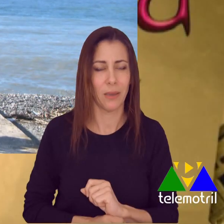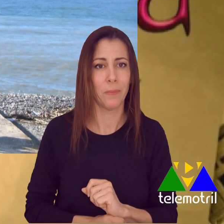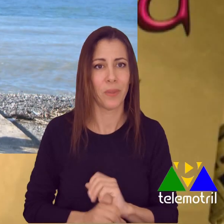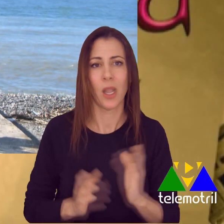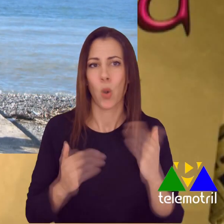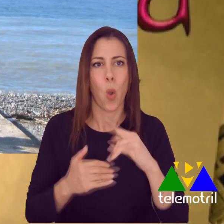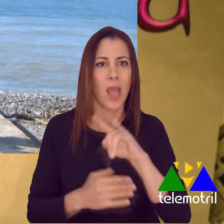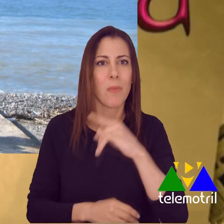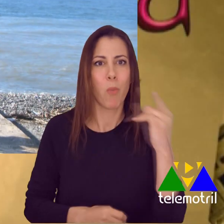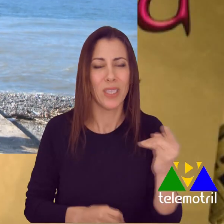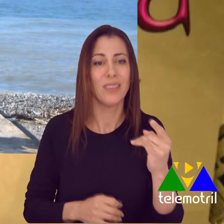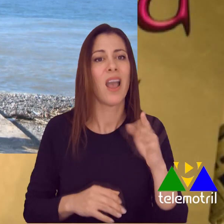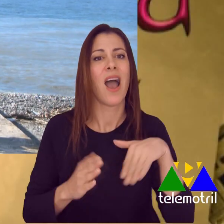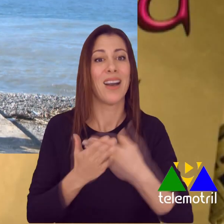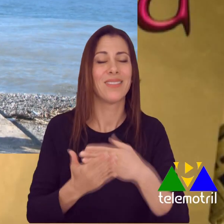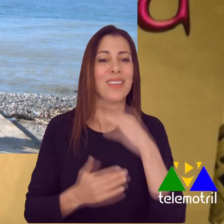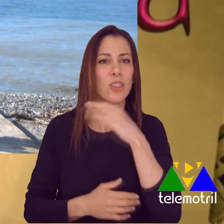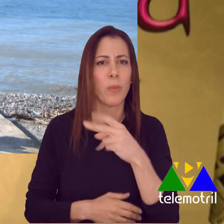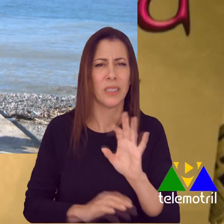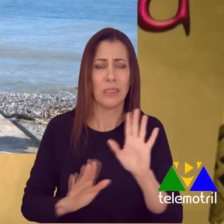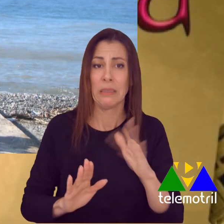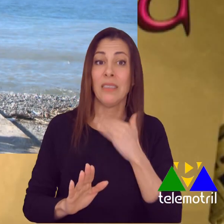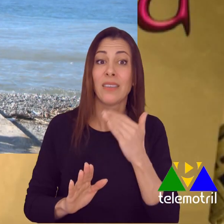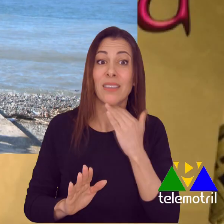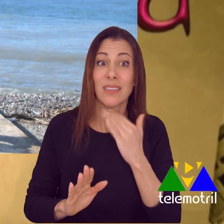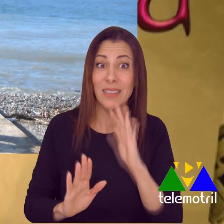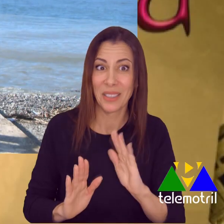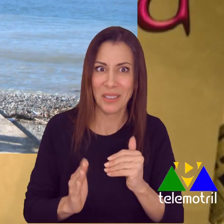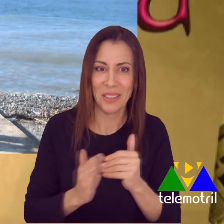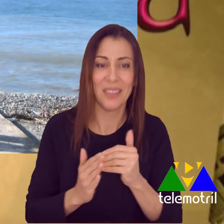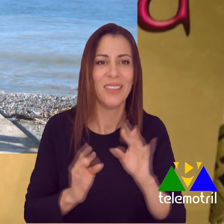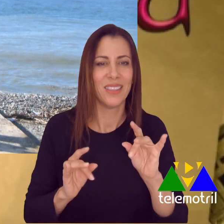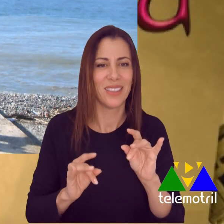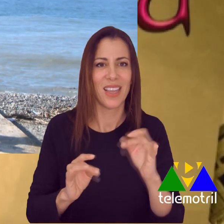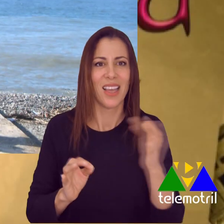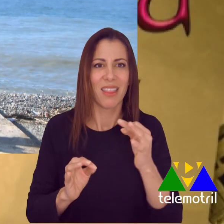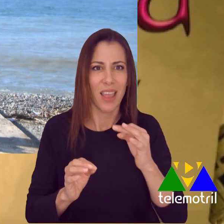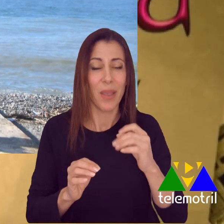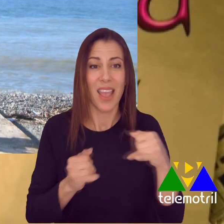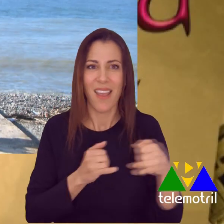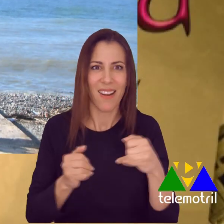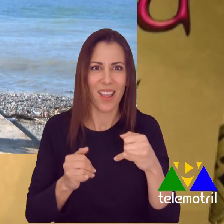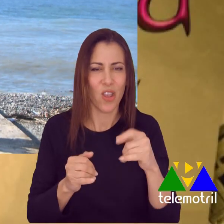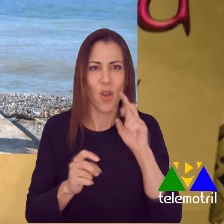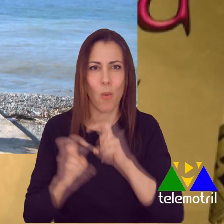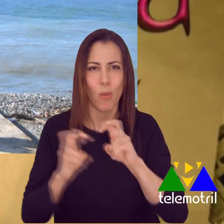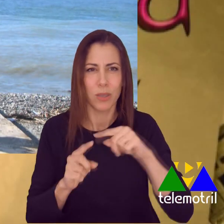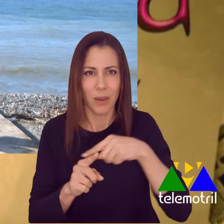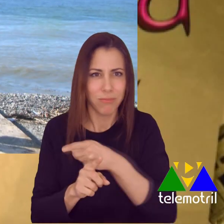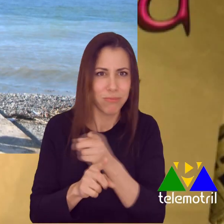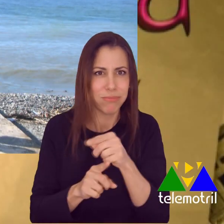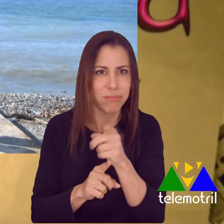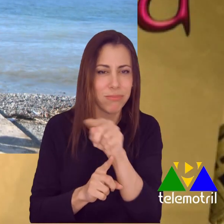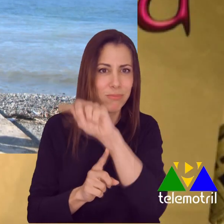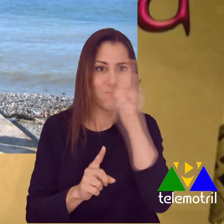que no hay un puente del río hasta el siglo XX. Y si me apuras, casi que todavía había que vadear el río. Es decir, que